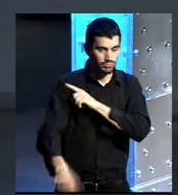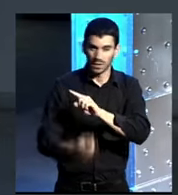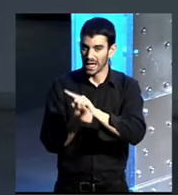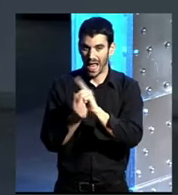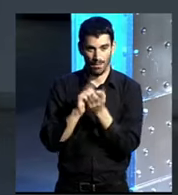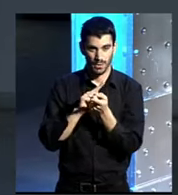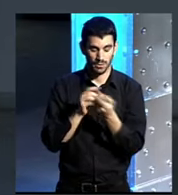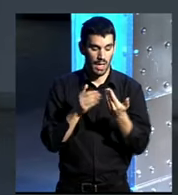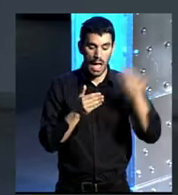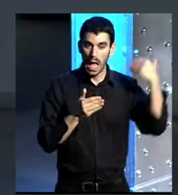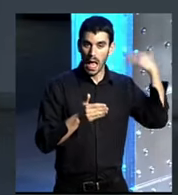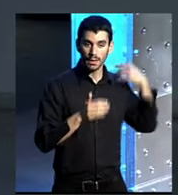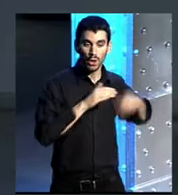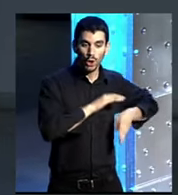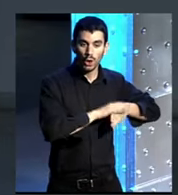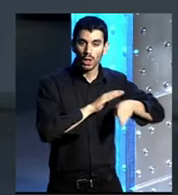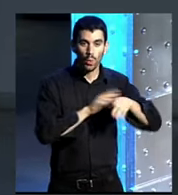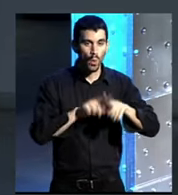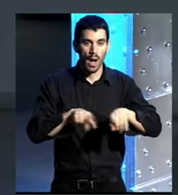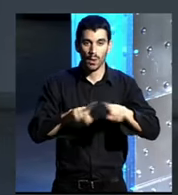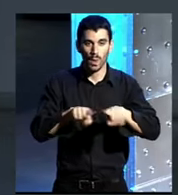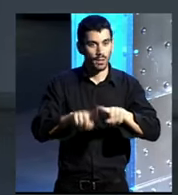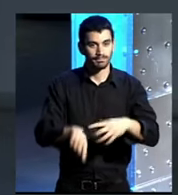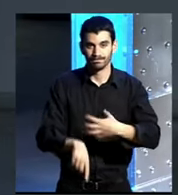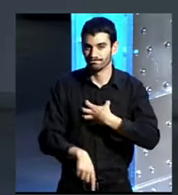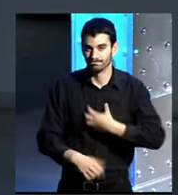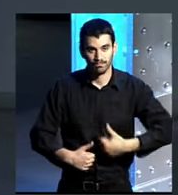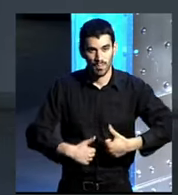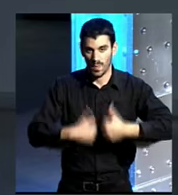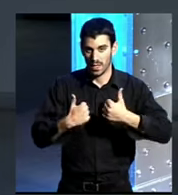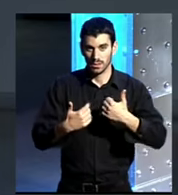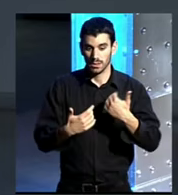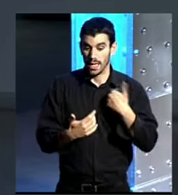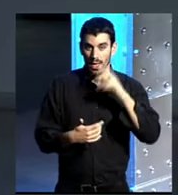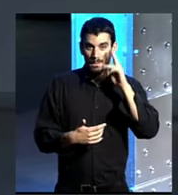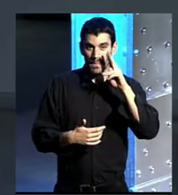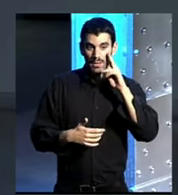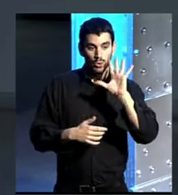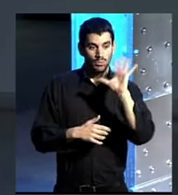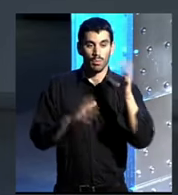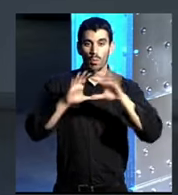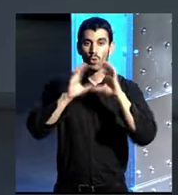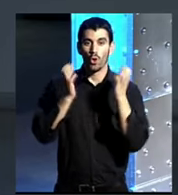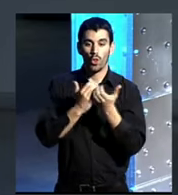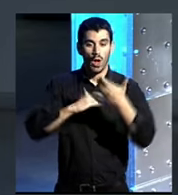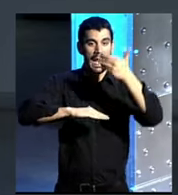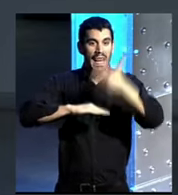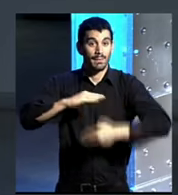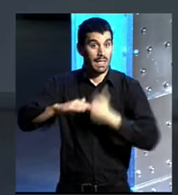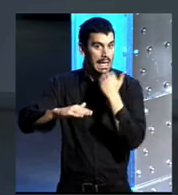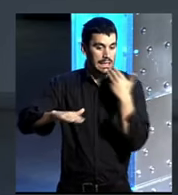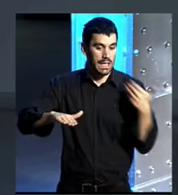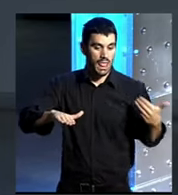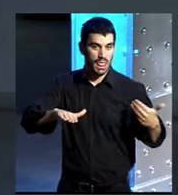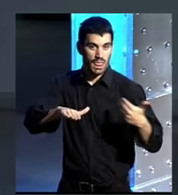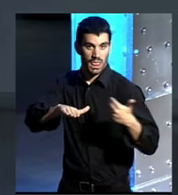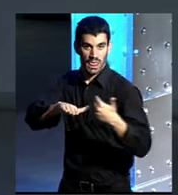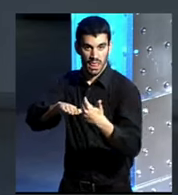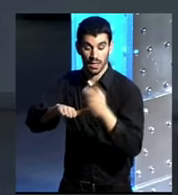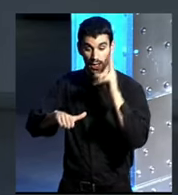viviendo como lo estamos haciendo en la actualidad. Ya estamos llegando a los límites medioambientales de nuestro planeta y el impacto social cada